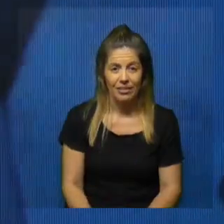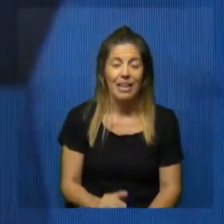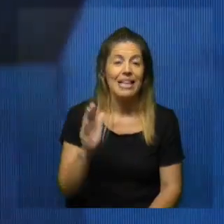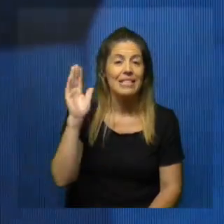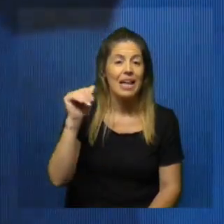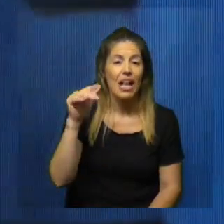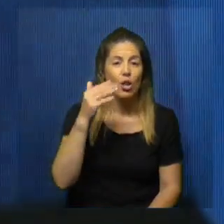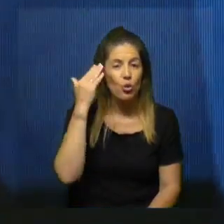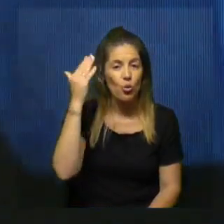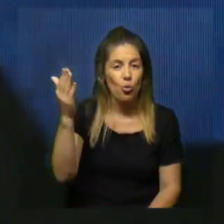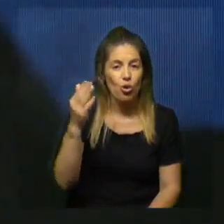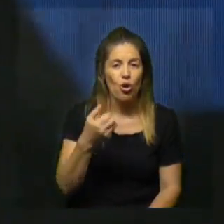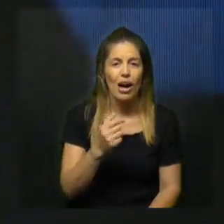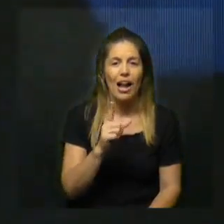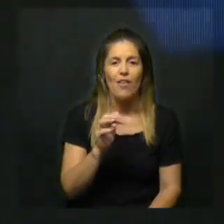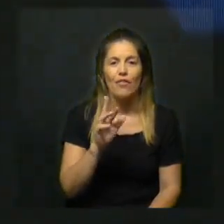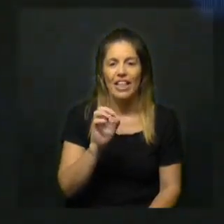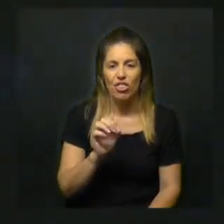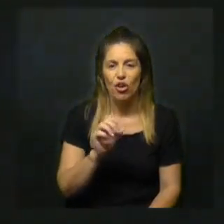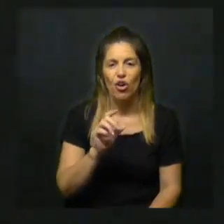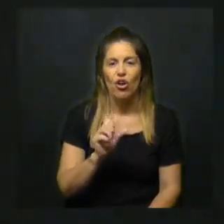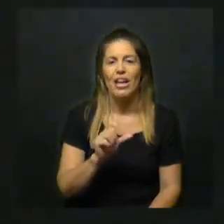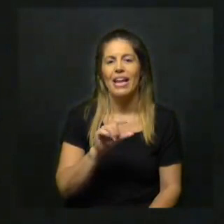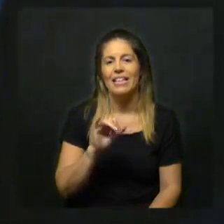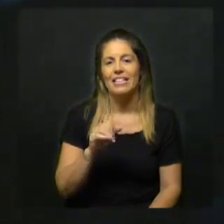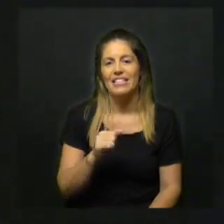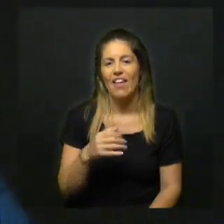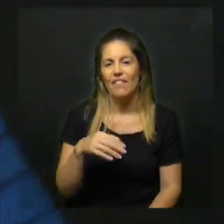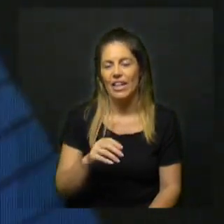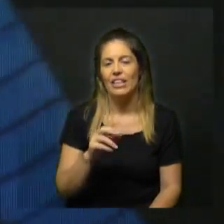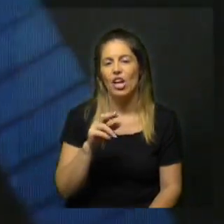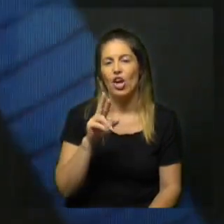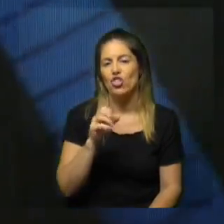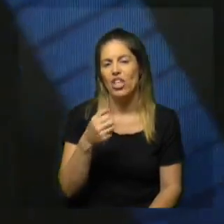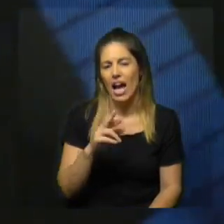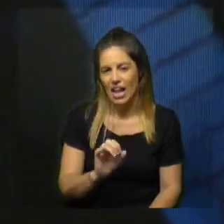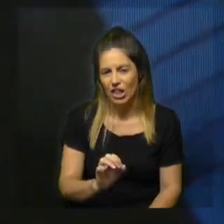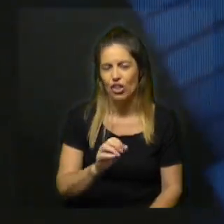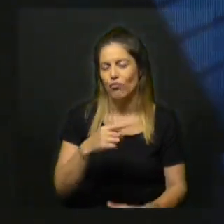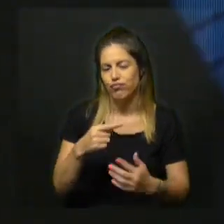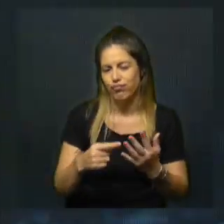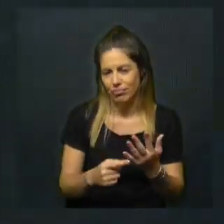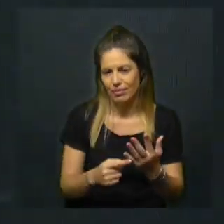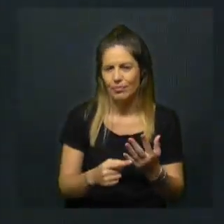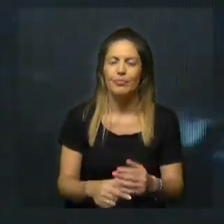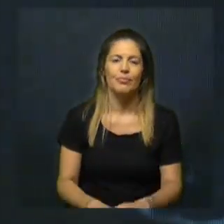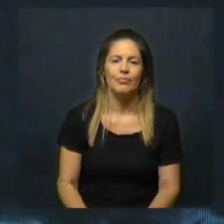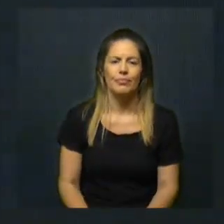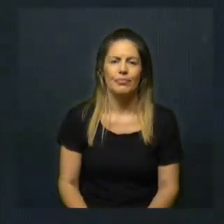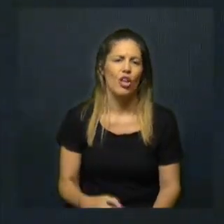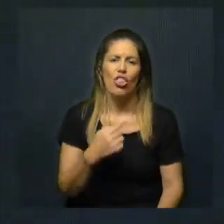de Alfredo, Elizabeth González, María del Rosario Arnaldo, María Laborde, María Ravilo. Estoy